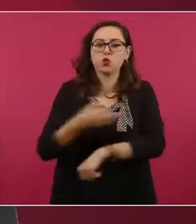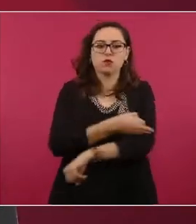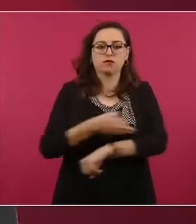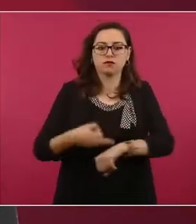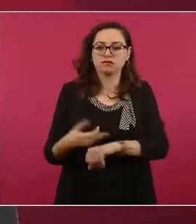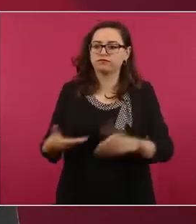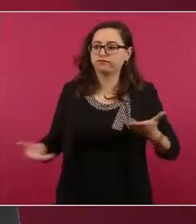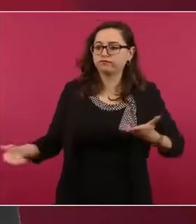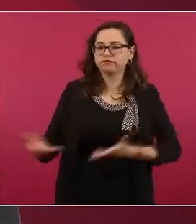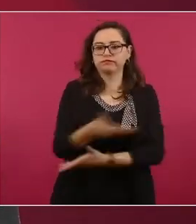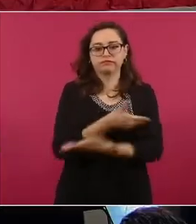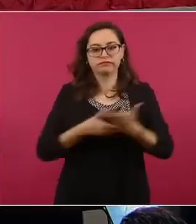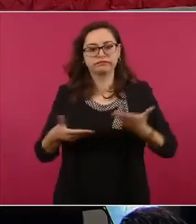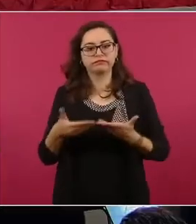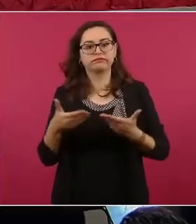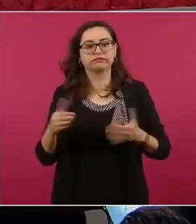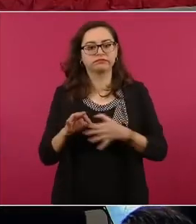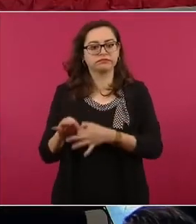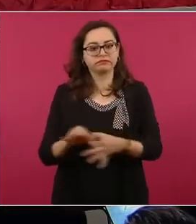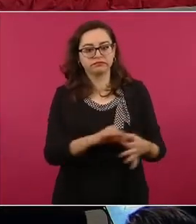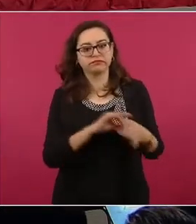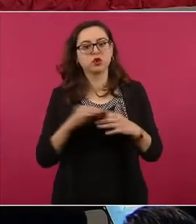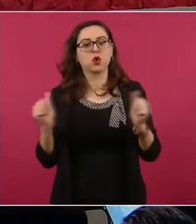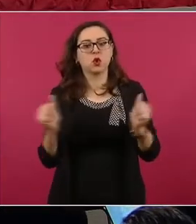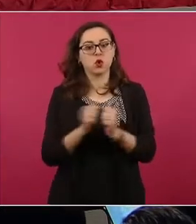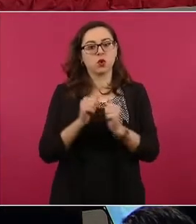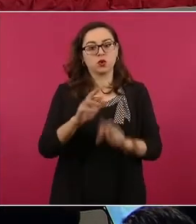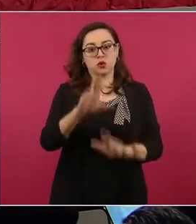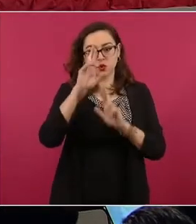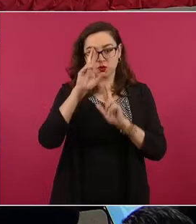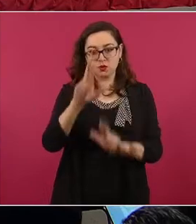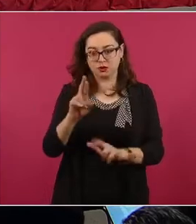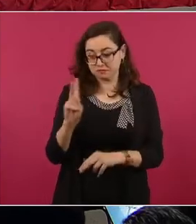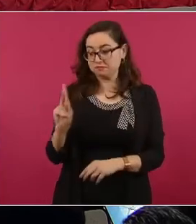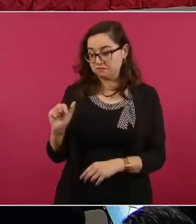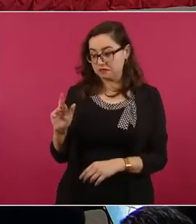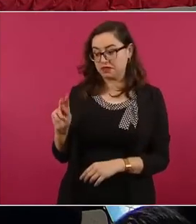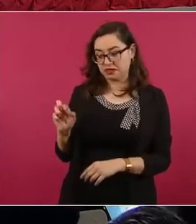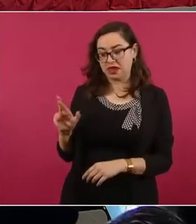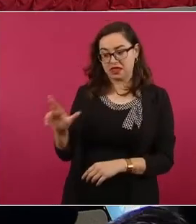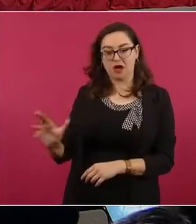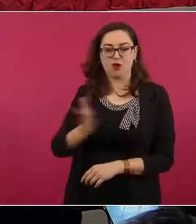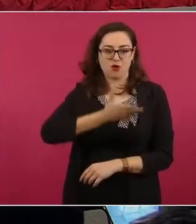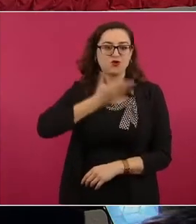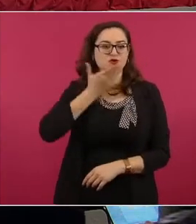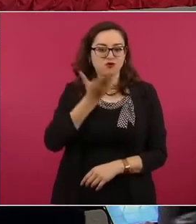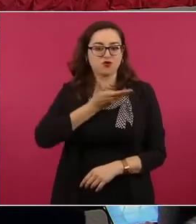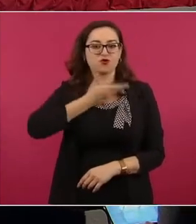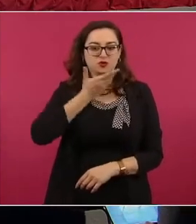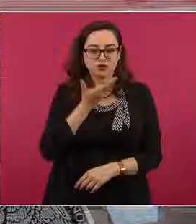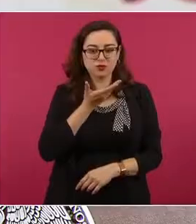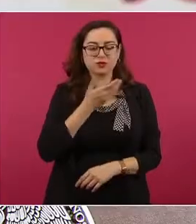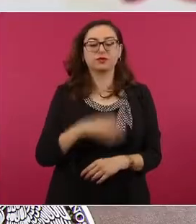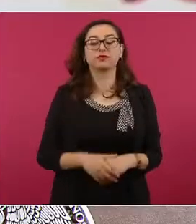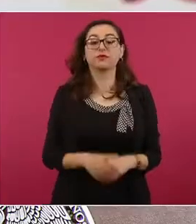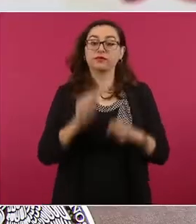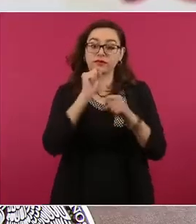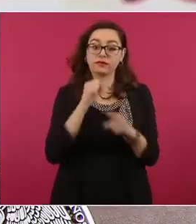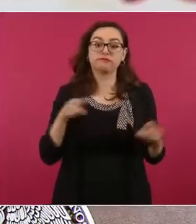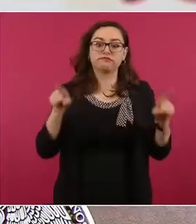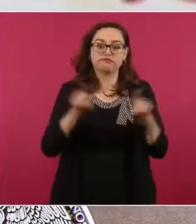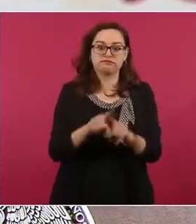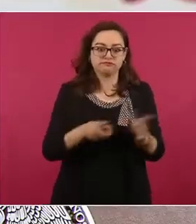y de las comunidades. Y la partería lo logra. También, desde luego, proteger y defender los derechos reproductivos